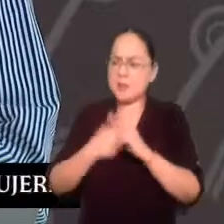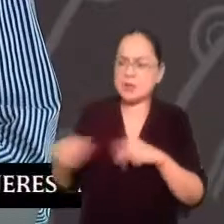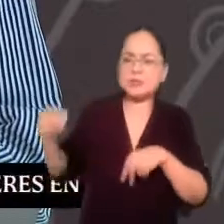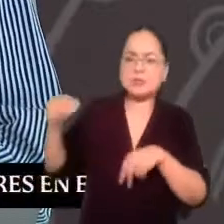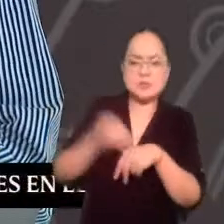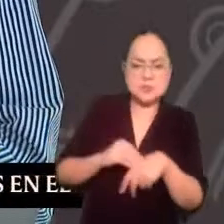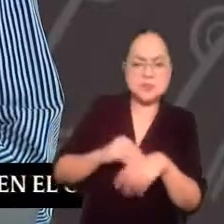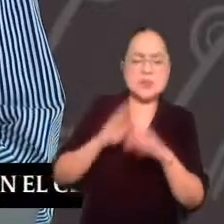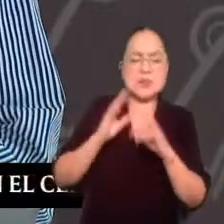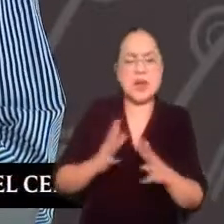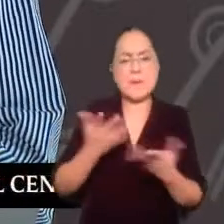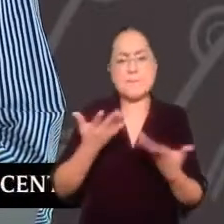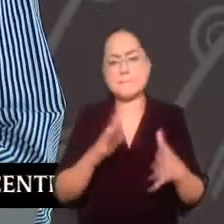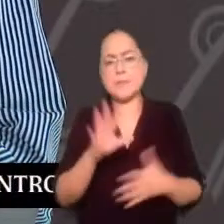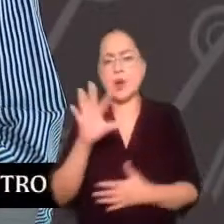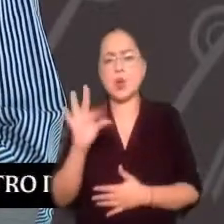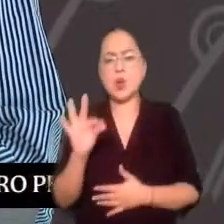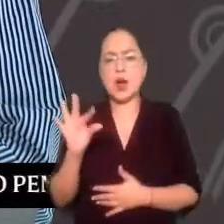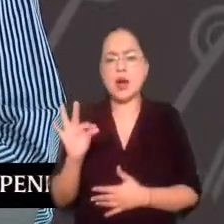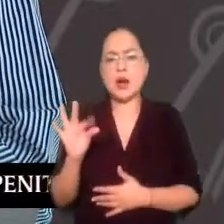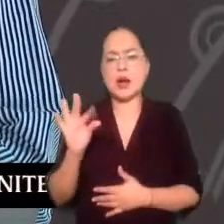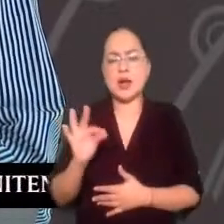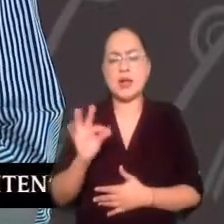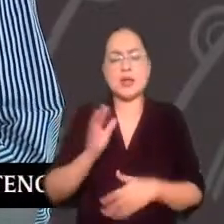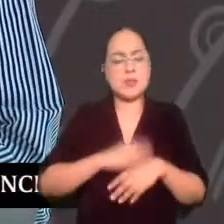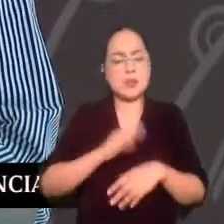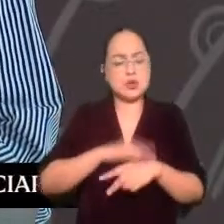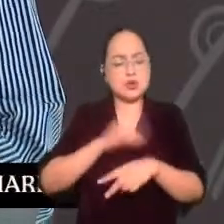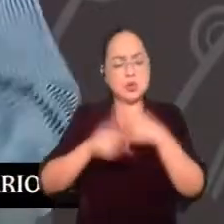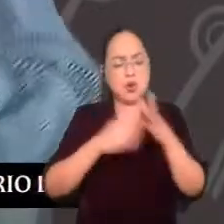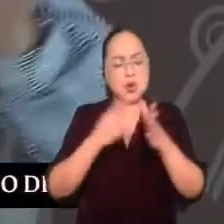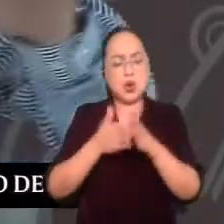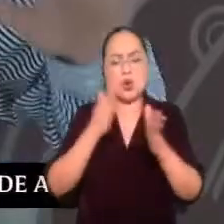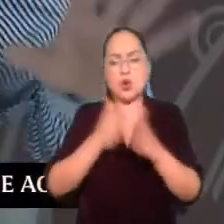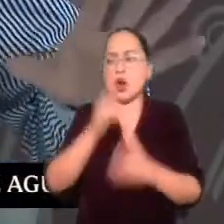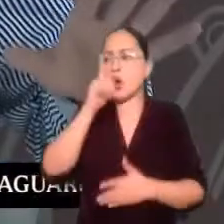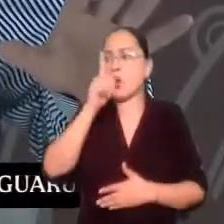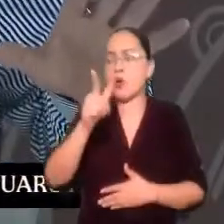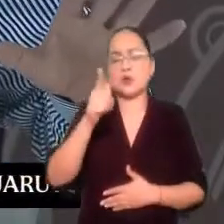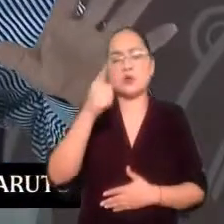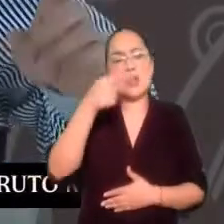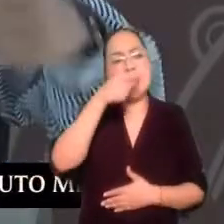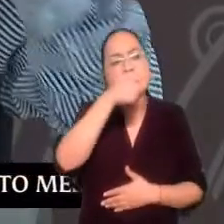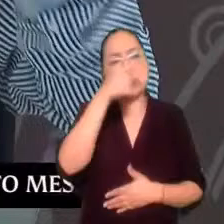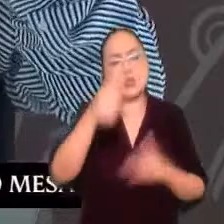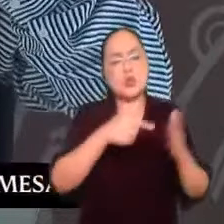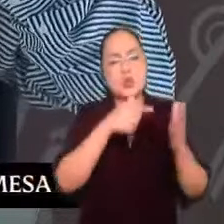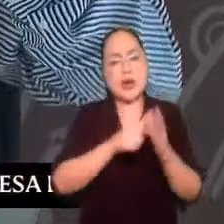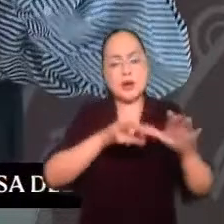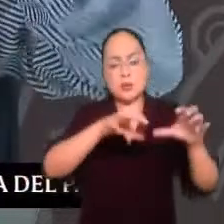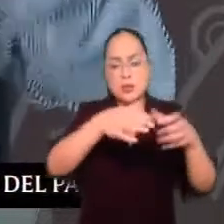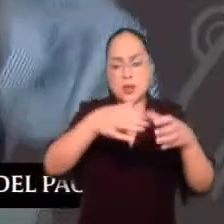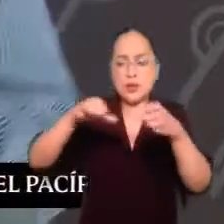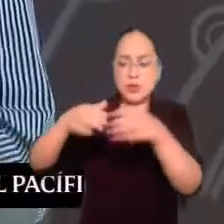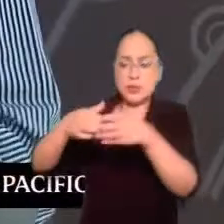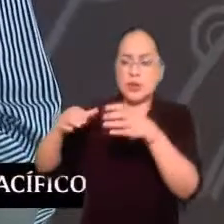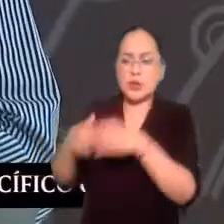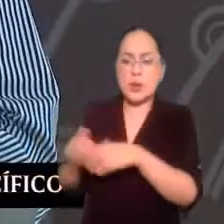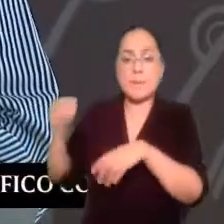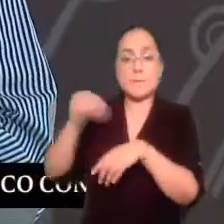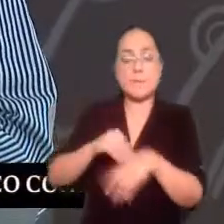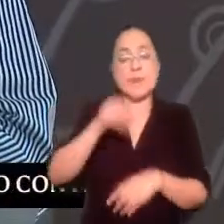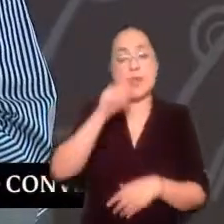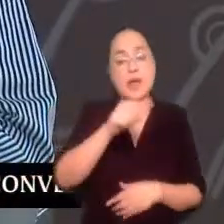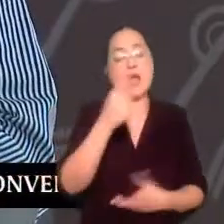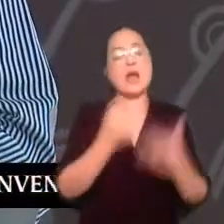menos de 40 obras de luz que se están haciendo ahorita en diferentes comunidades, entre ellas comunidades